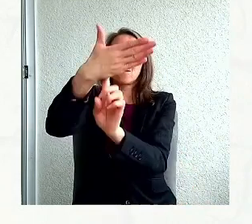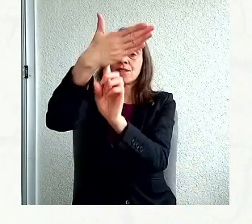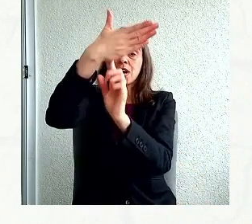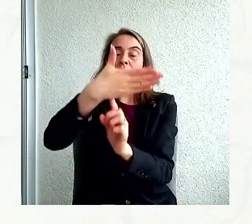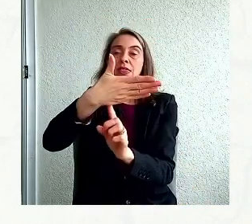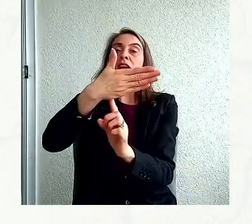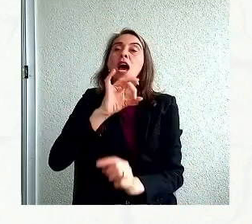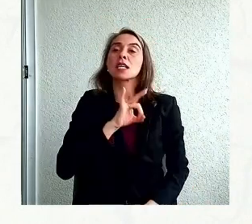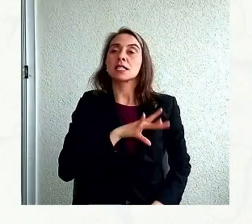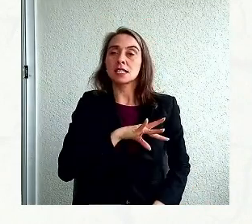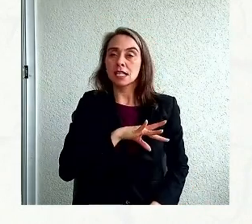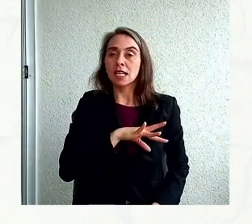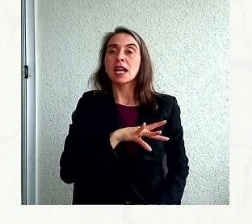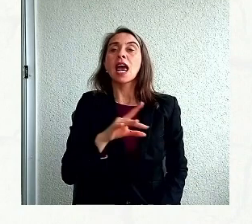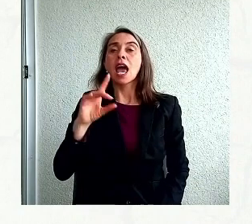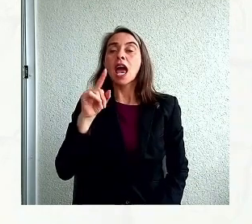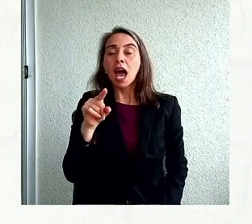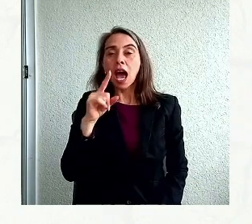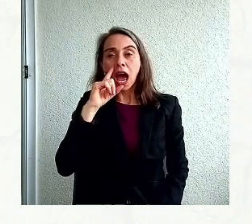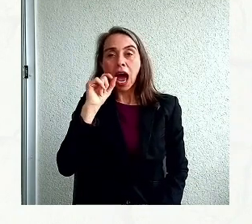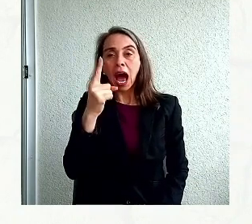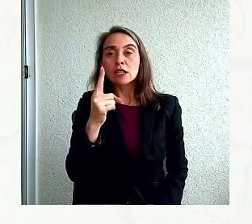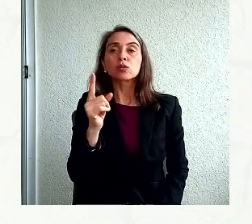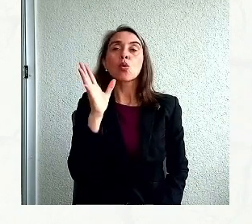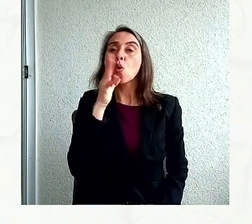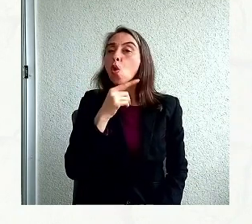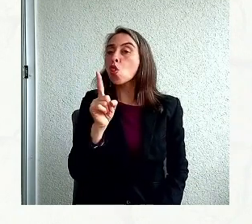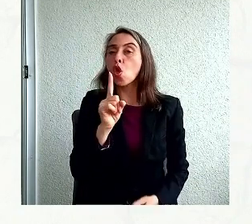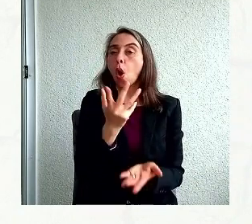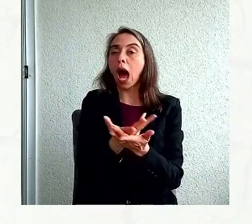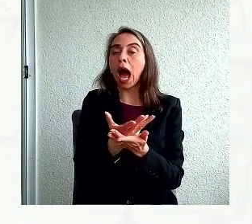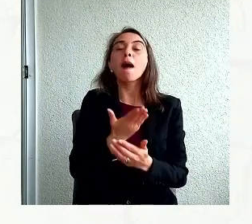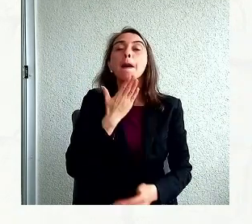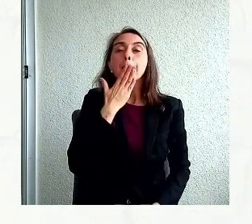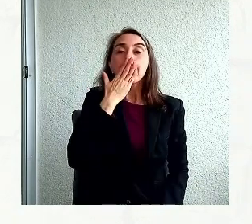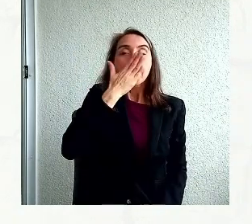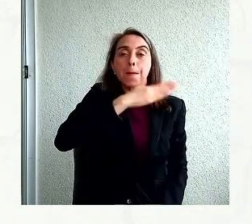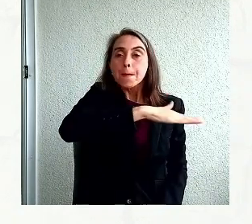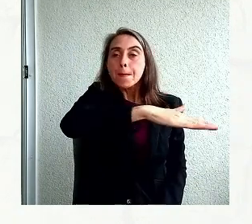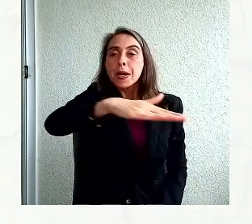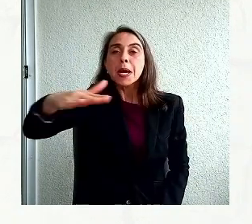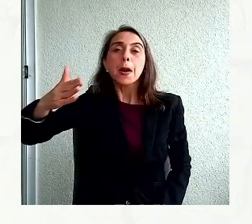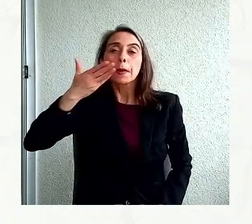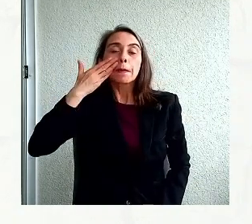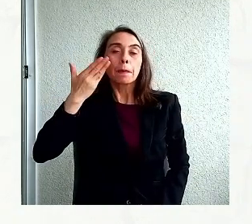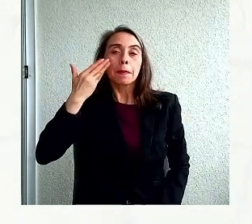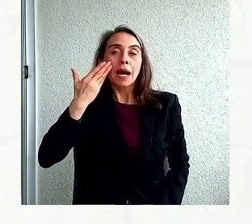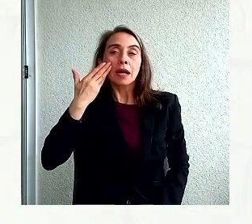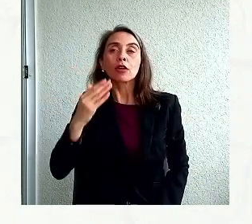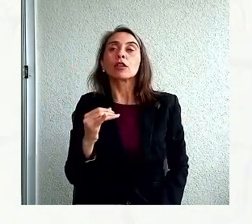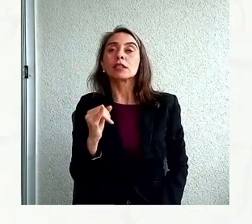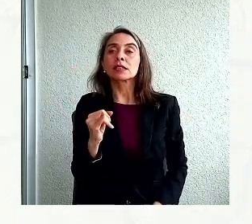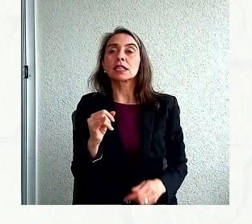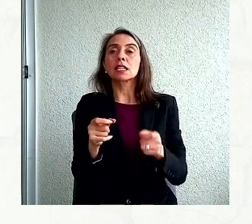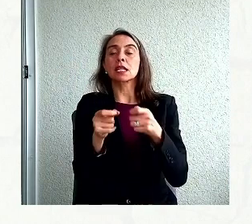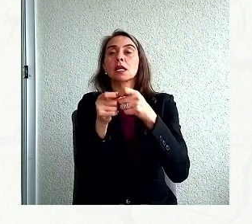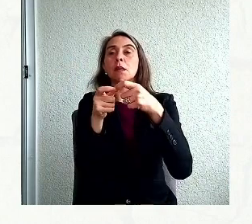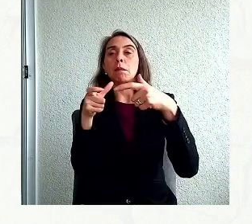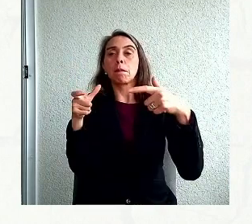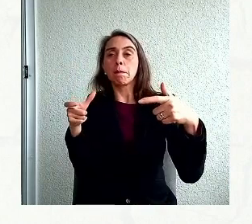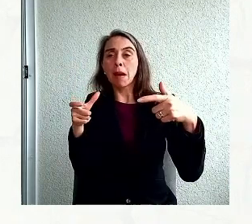hielo y cómo sería, por ejemplo, ese aumento de áreas libres de hielo con un escenario